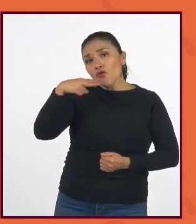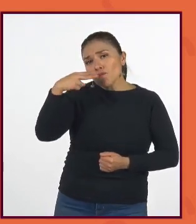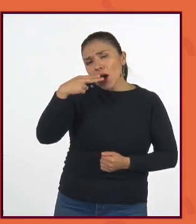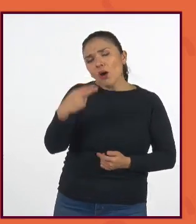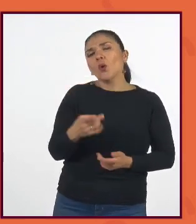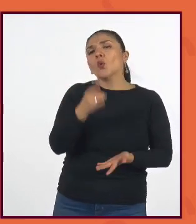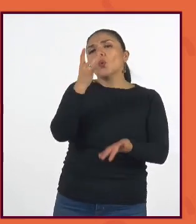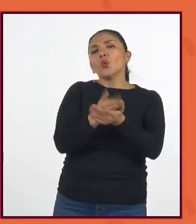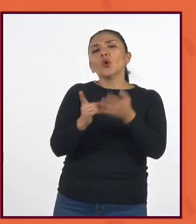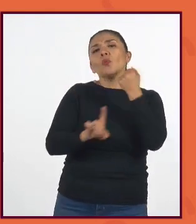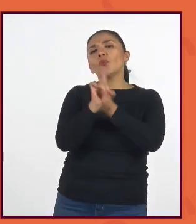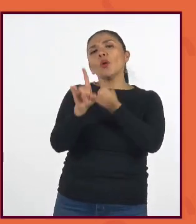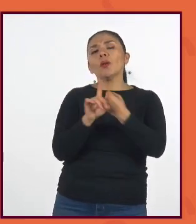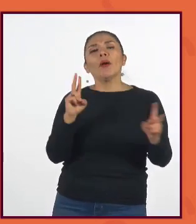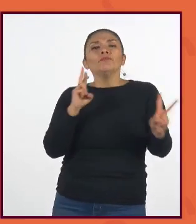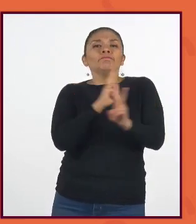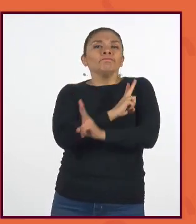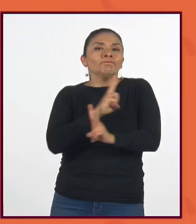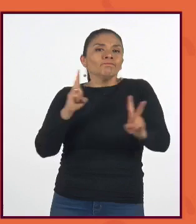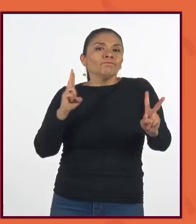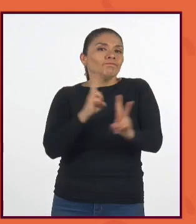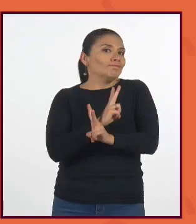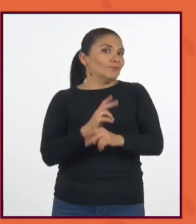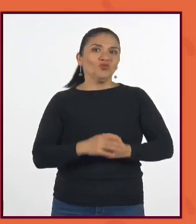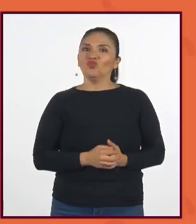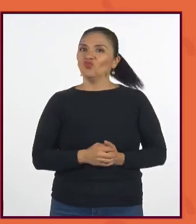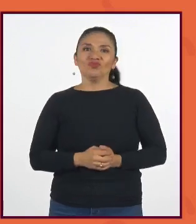problemas respiratorios. Y claro que no.